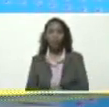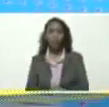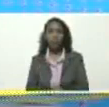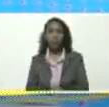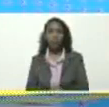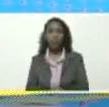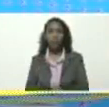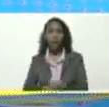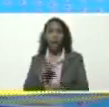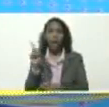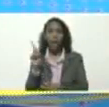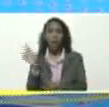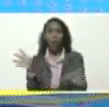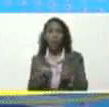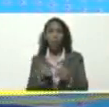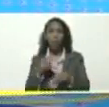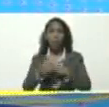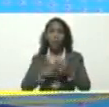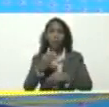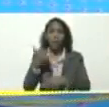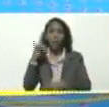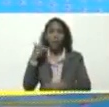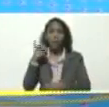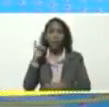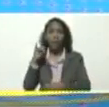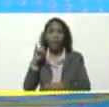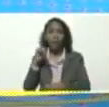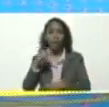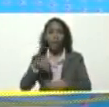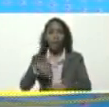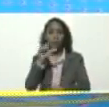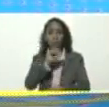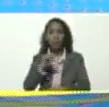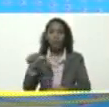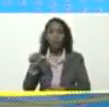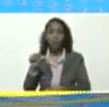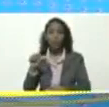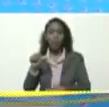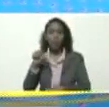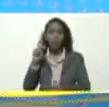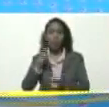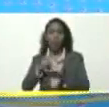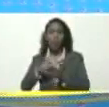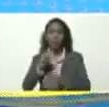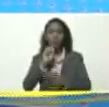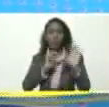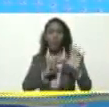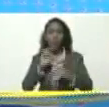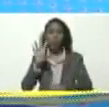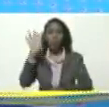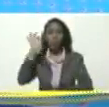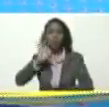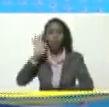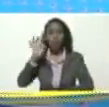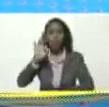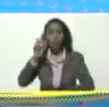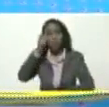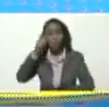Es una conclusión que saca. Coincide. Esta semana llegamos al 74% de la